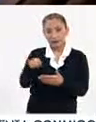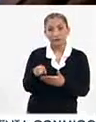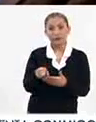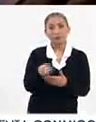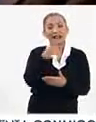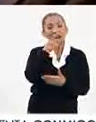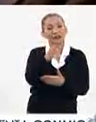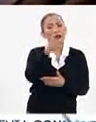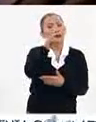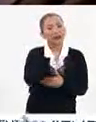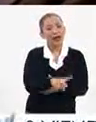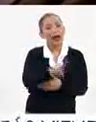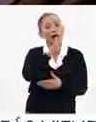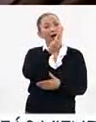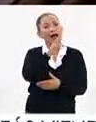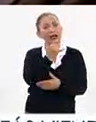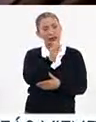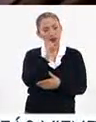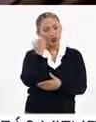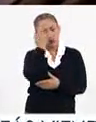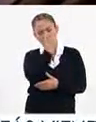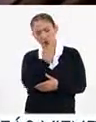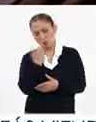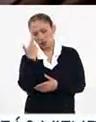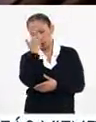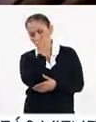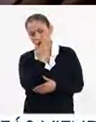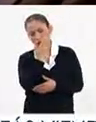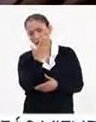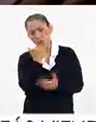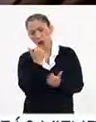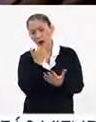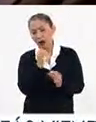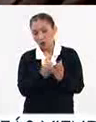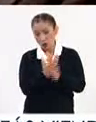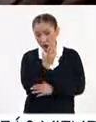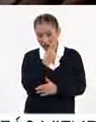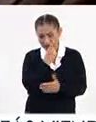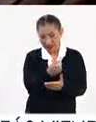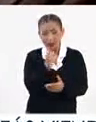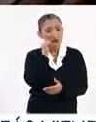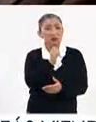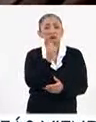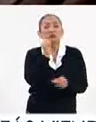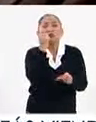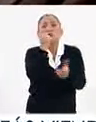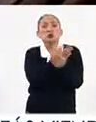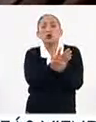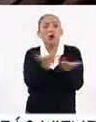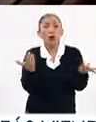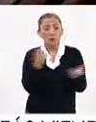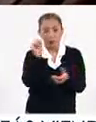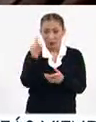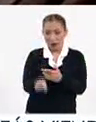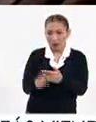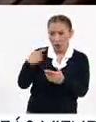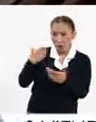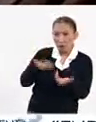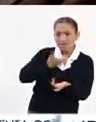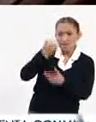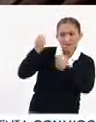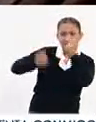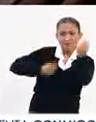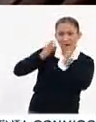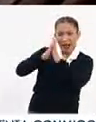y dice que en realidad Reyes, si te pones a revisarlo, no tenía nada nuevo que decir. Él simplemente tomó de esa gran tradición que es